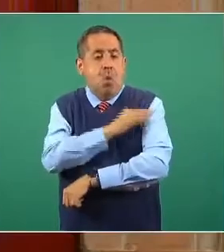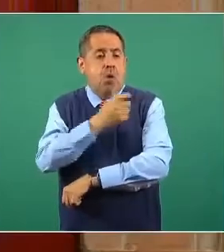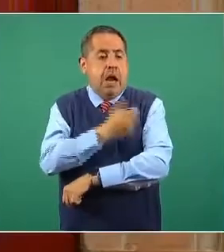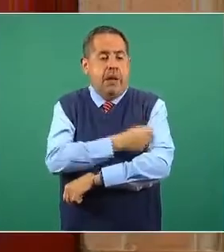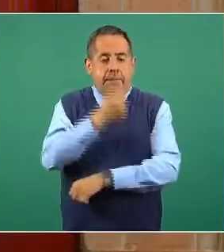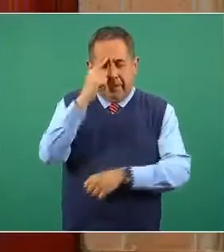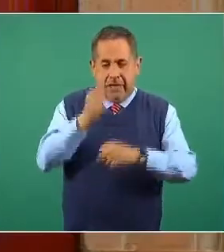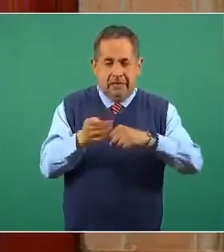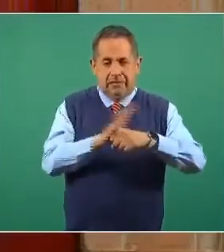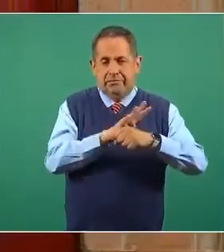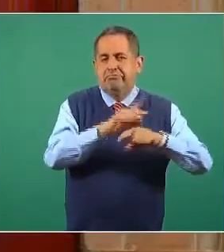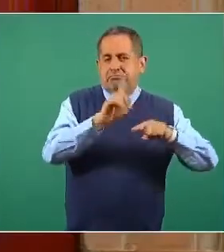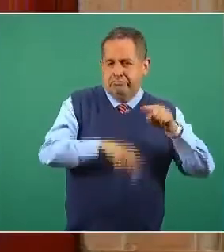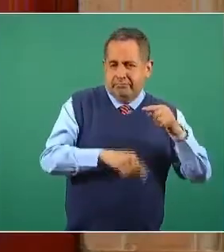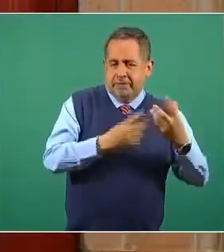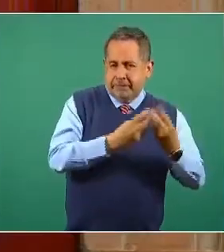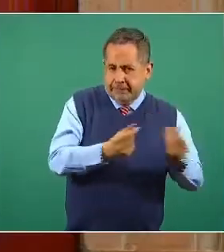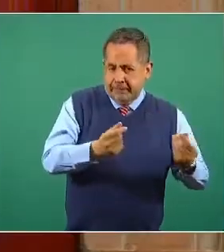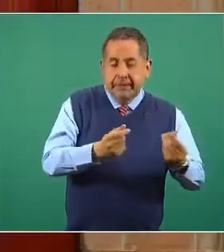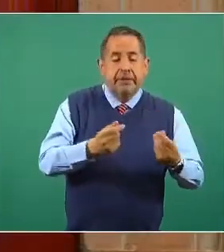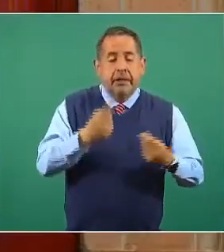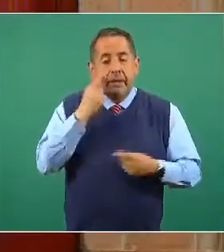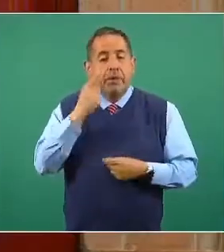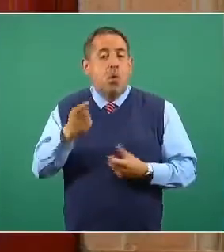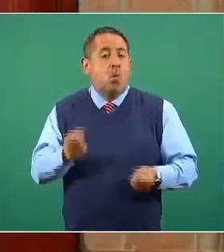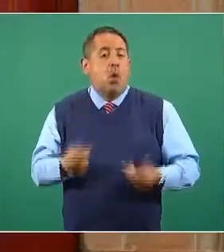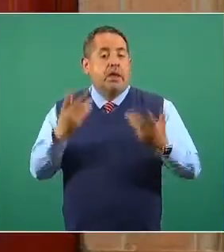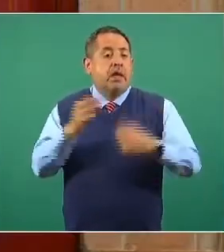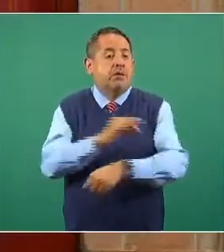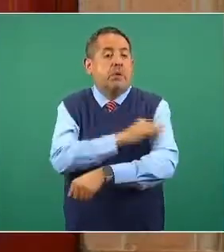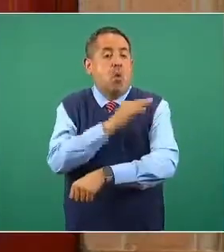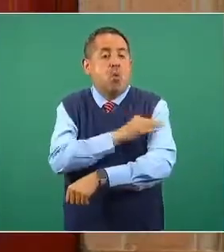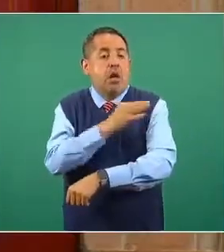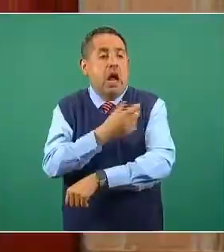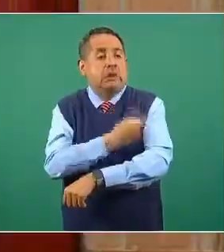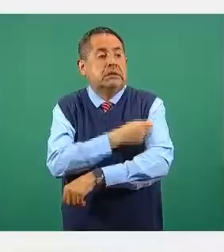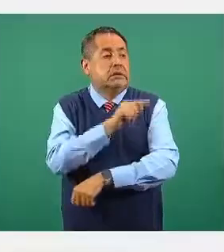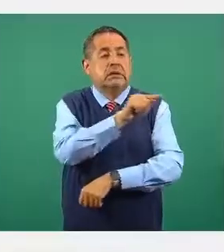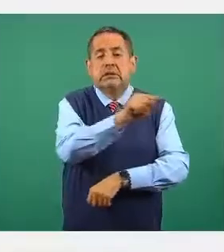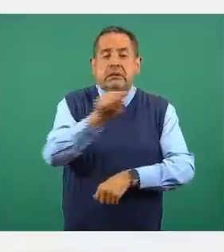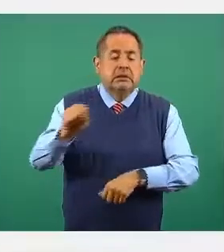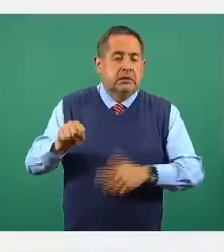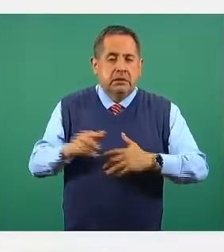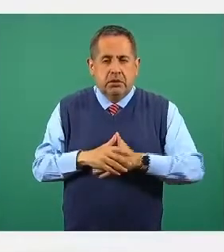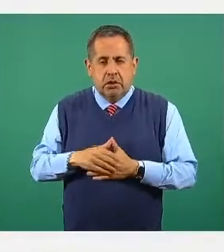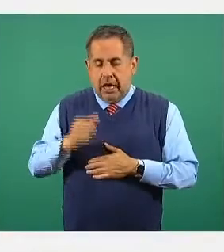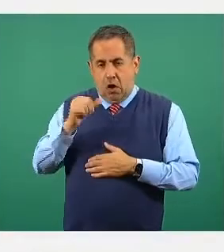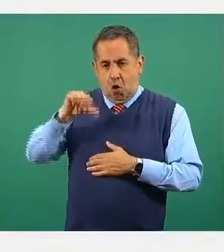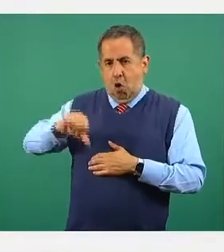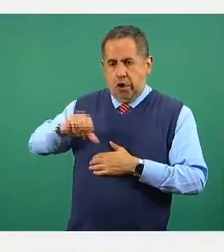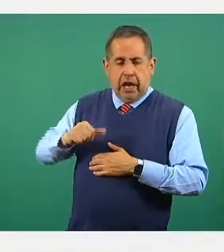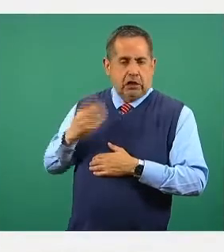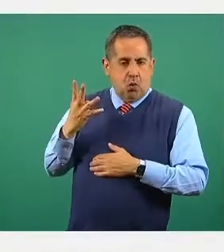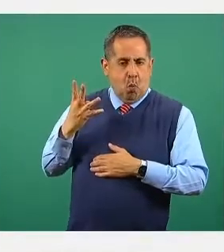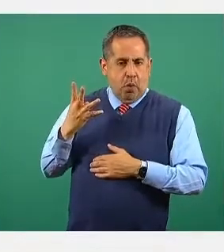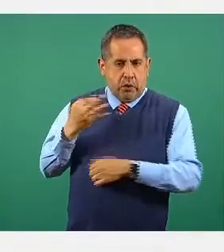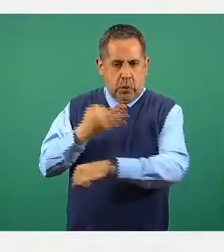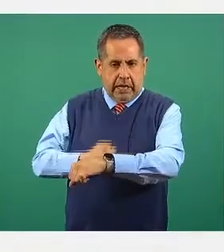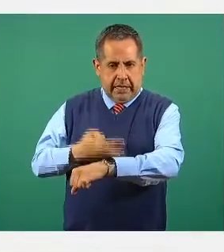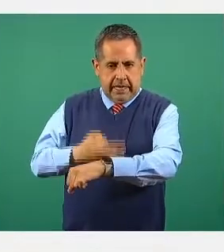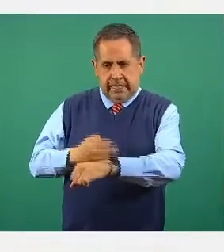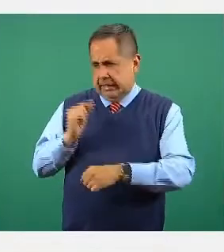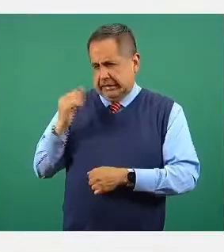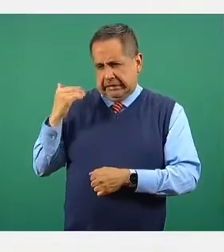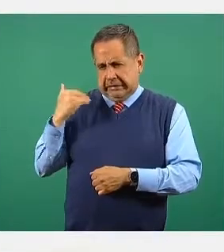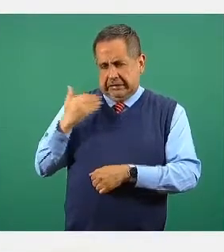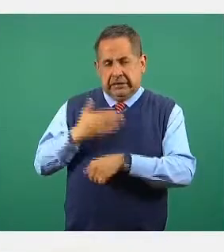produce COVID-19, y tenemos la actualización que se ha reportado al corte de las 4 de la tarde del día de